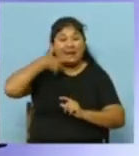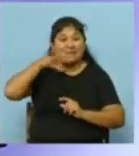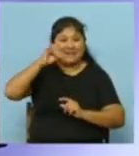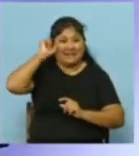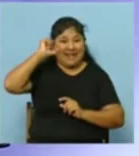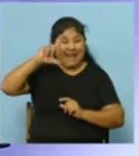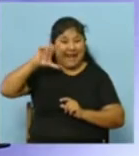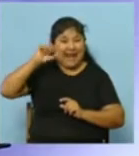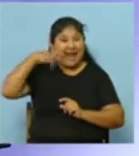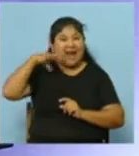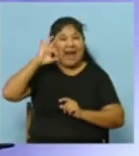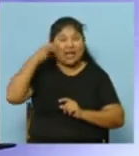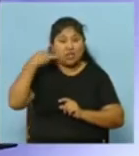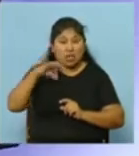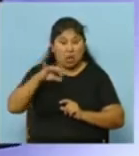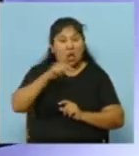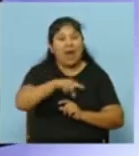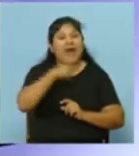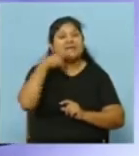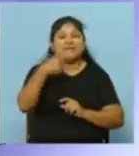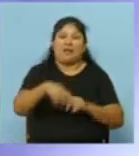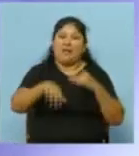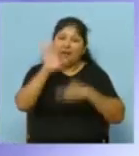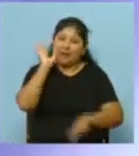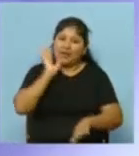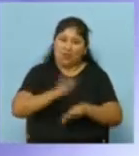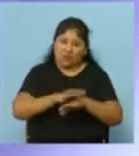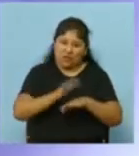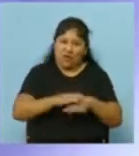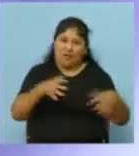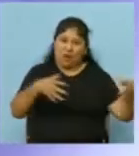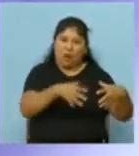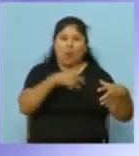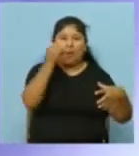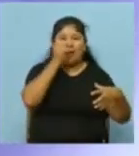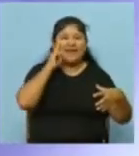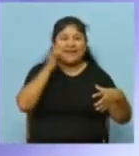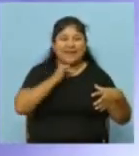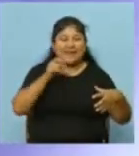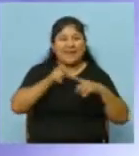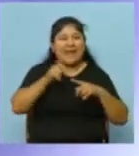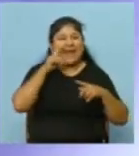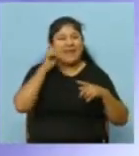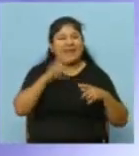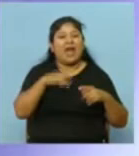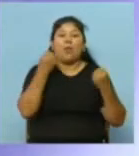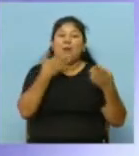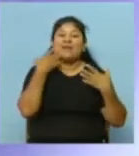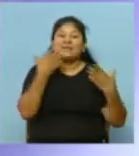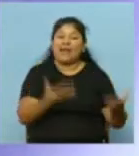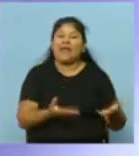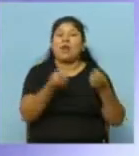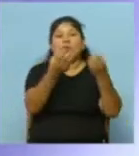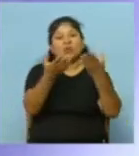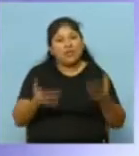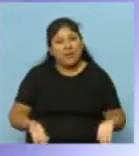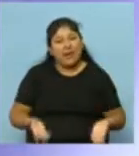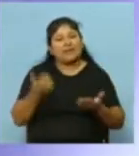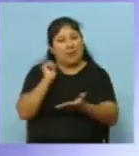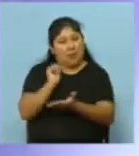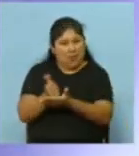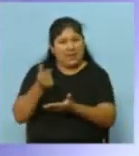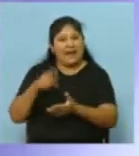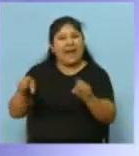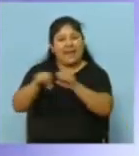referentes de la izquierda a nivel nacional muy buenas tardes como tuvo a nicolás estamos aquí desde el canal 7 dejó muy